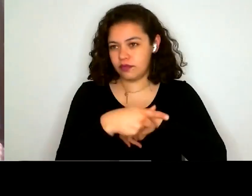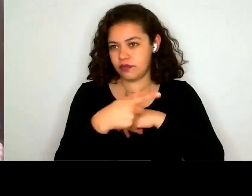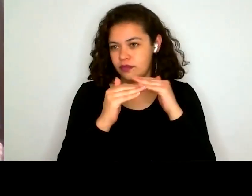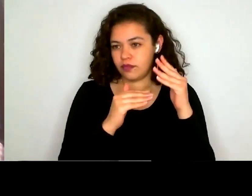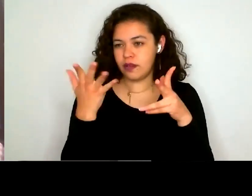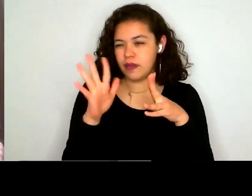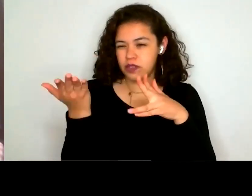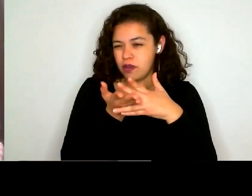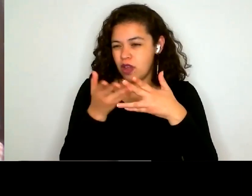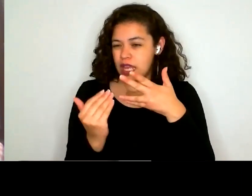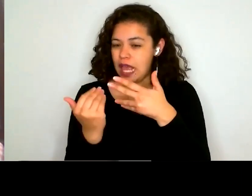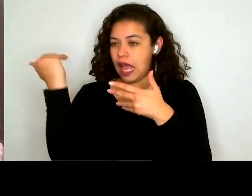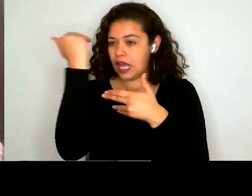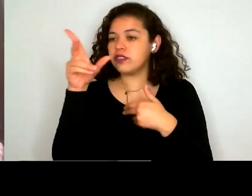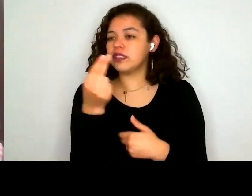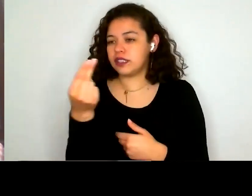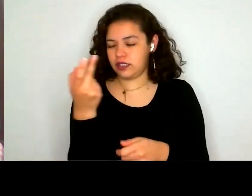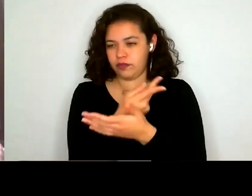requieren de programa interno de protección civil.